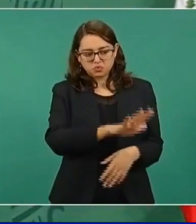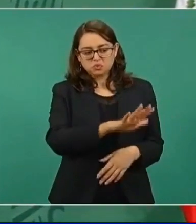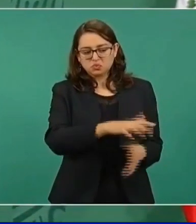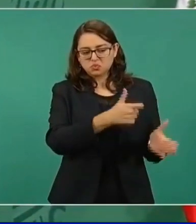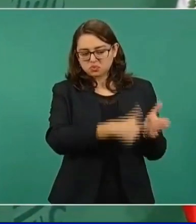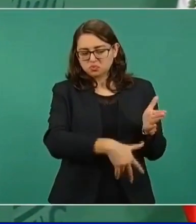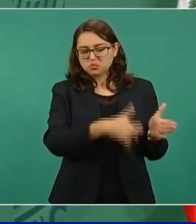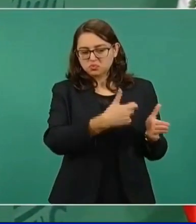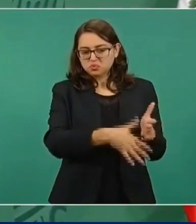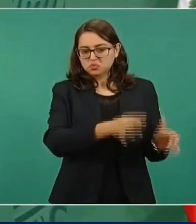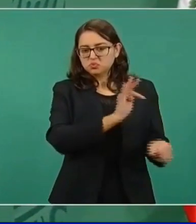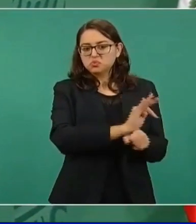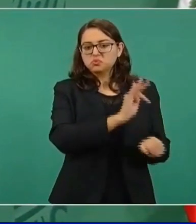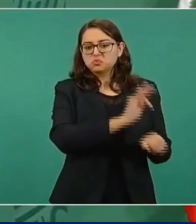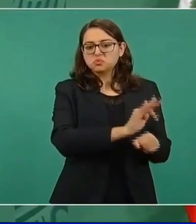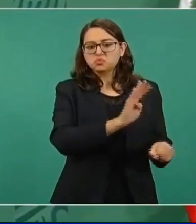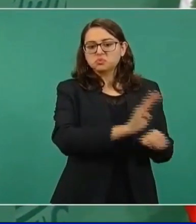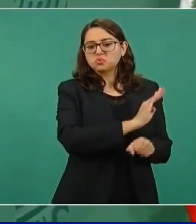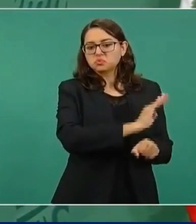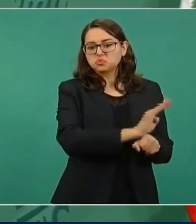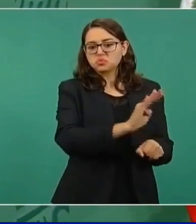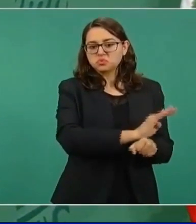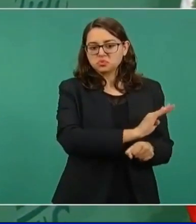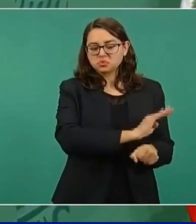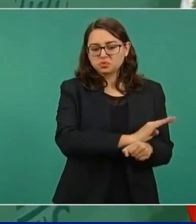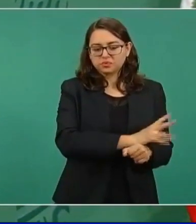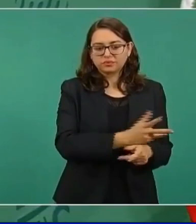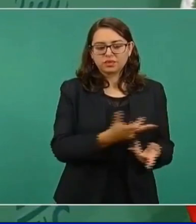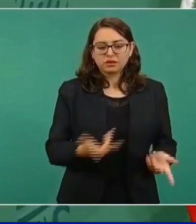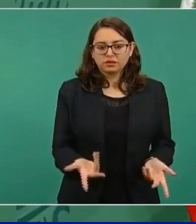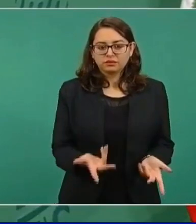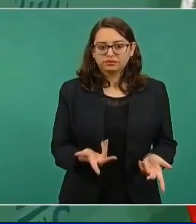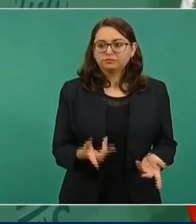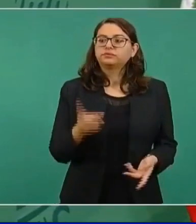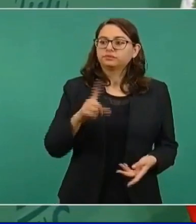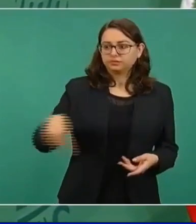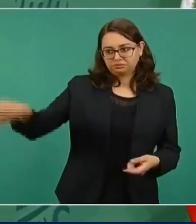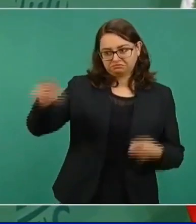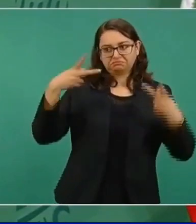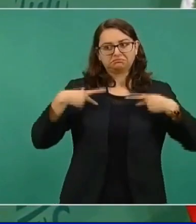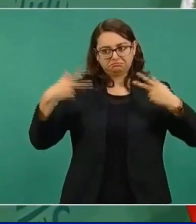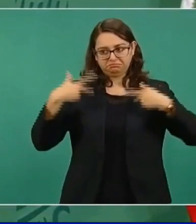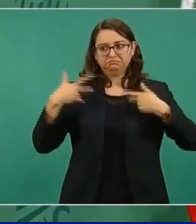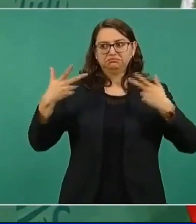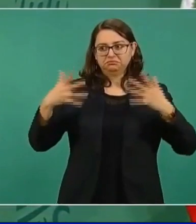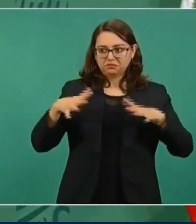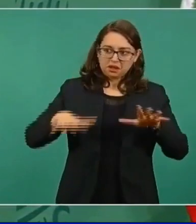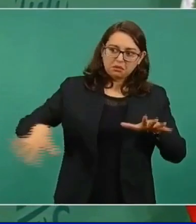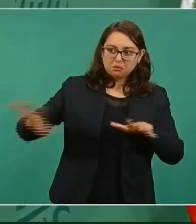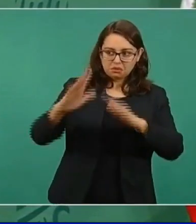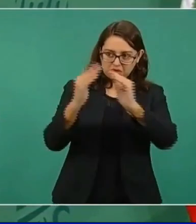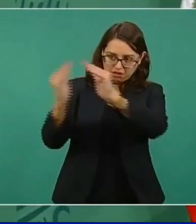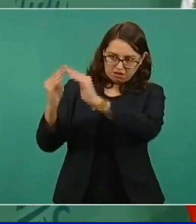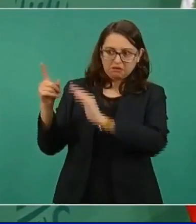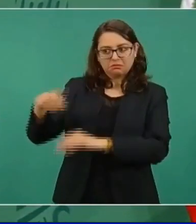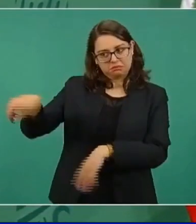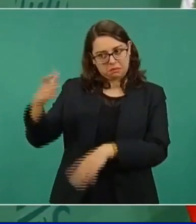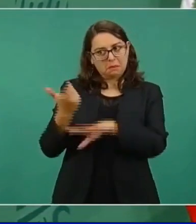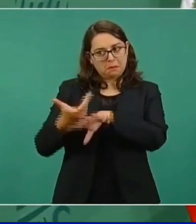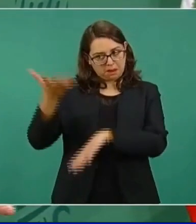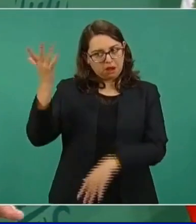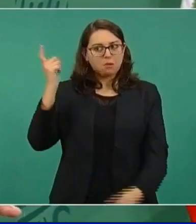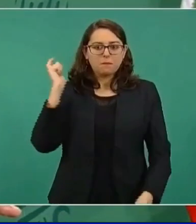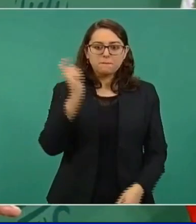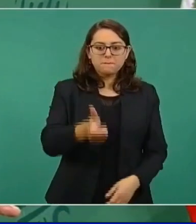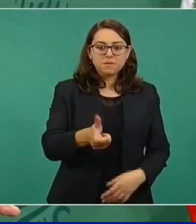bajos, pagando menos que lo que pagan los usuarios domésticos.